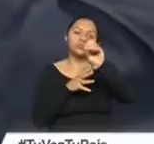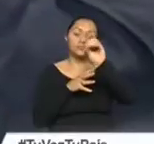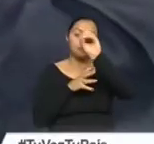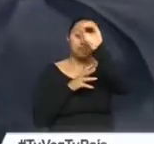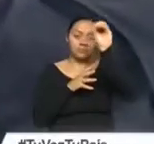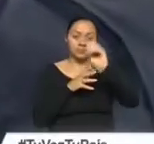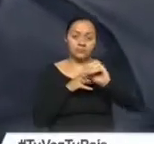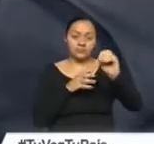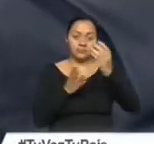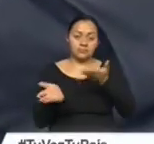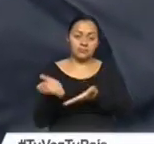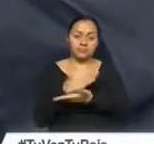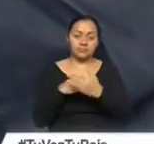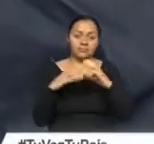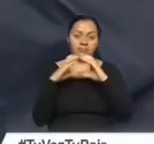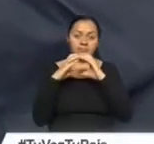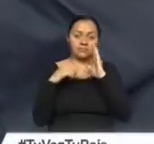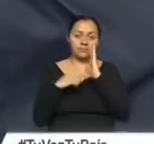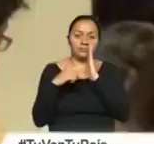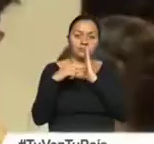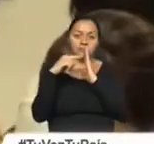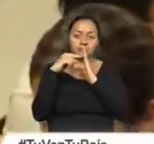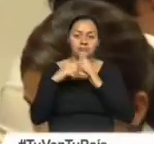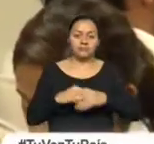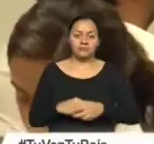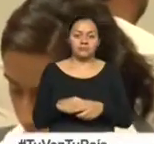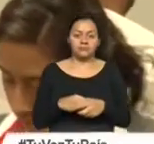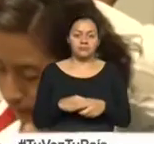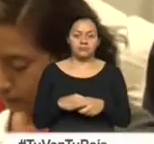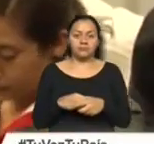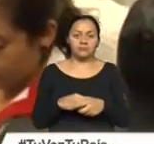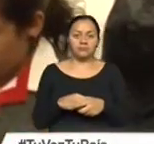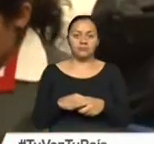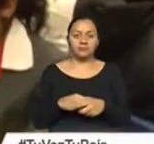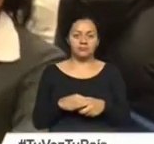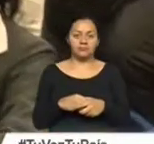80% de la recaudación de impuestos. Caterina Morejón, Noticiero Ciudadano.